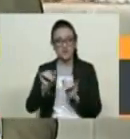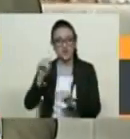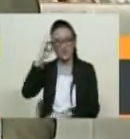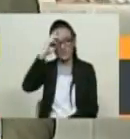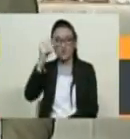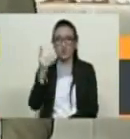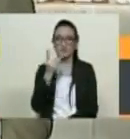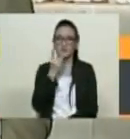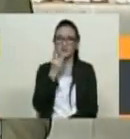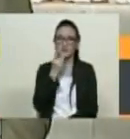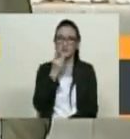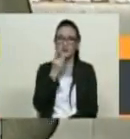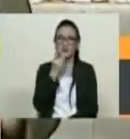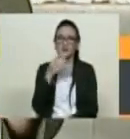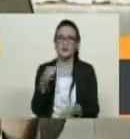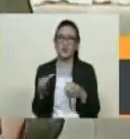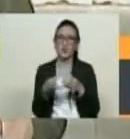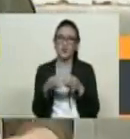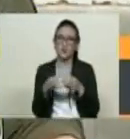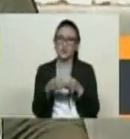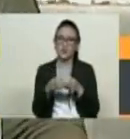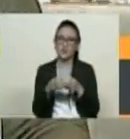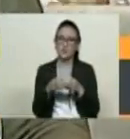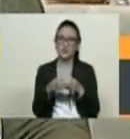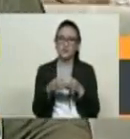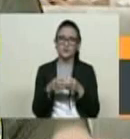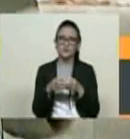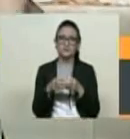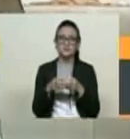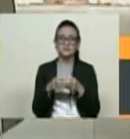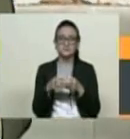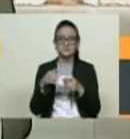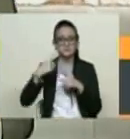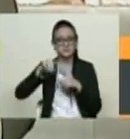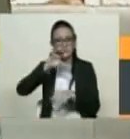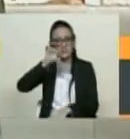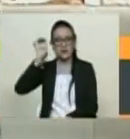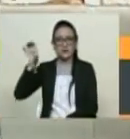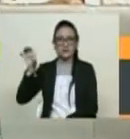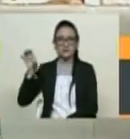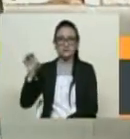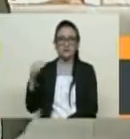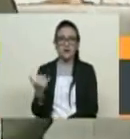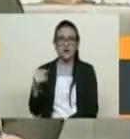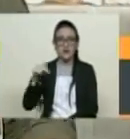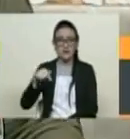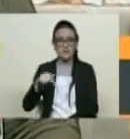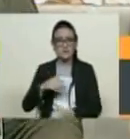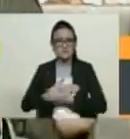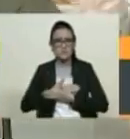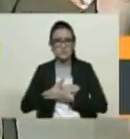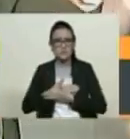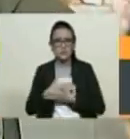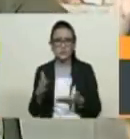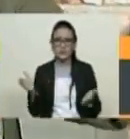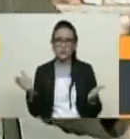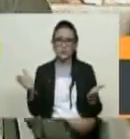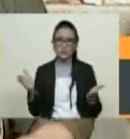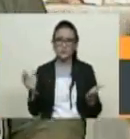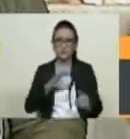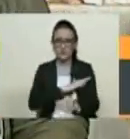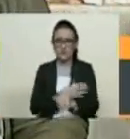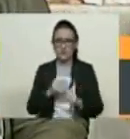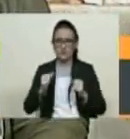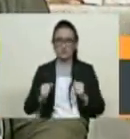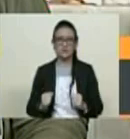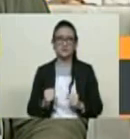en República Dominicana se acompañó por un grupo, acompañado por un grupo de países, y que aquí se ampliaron, se